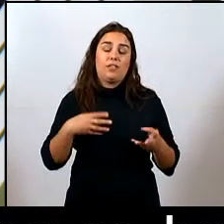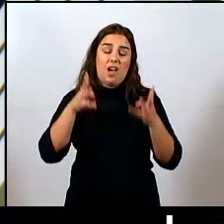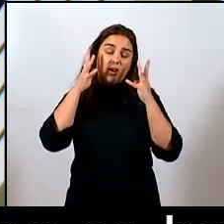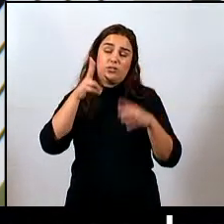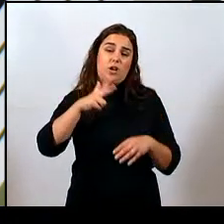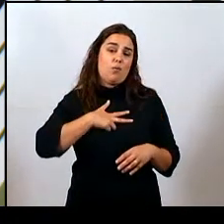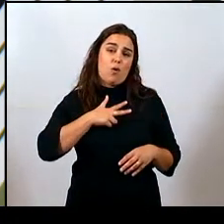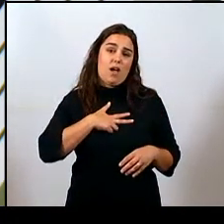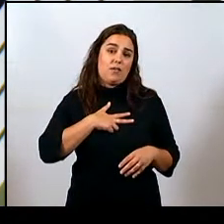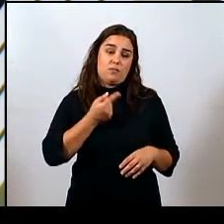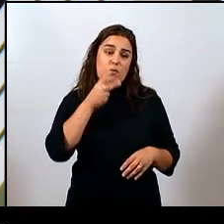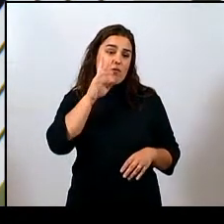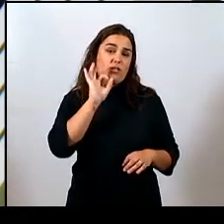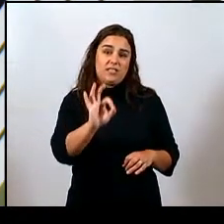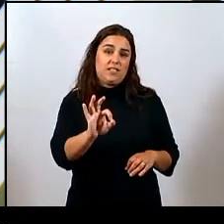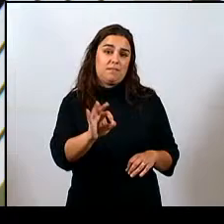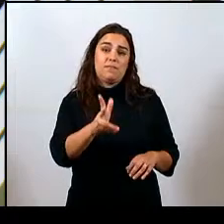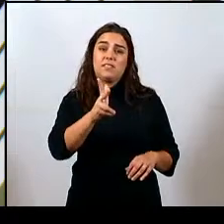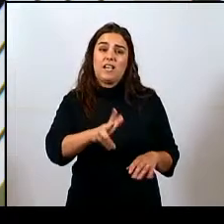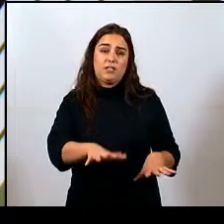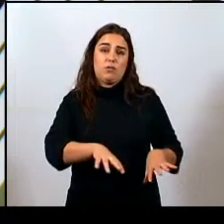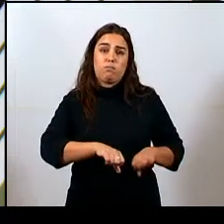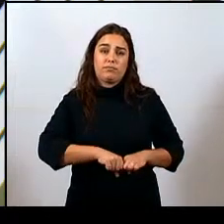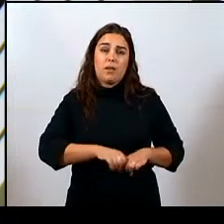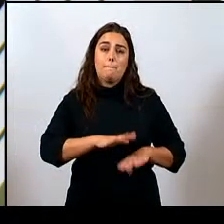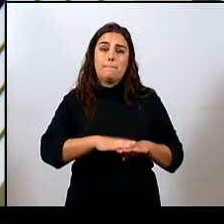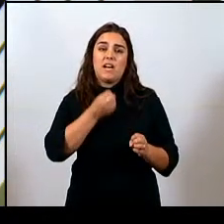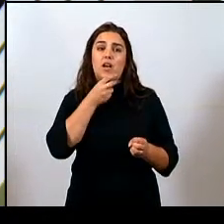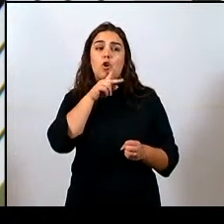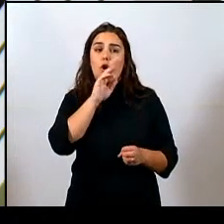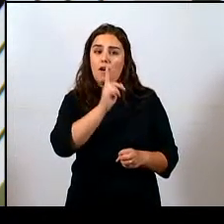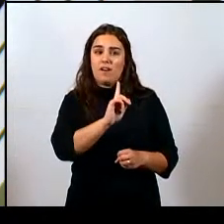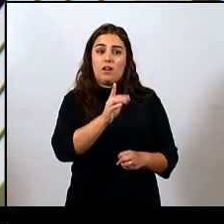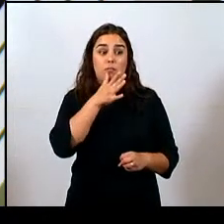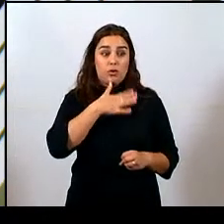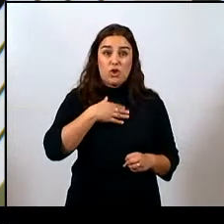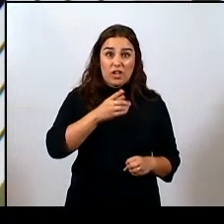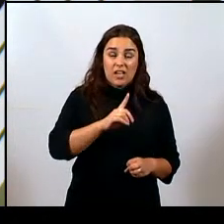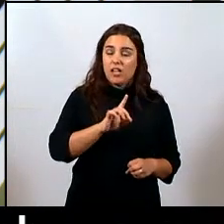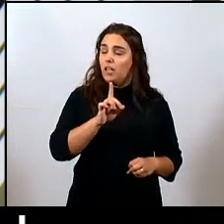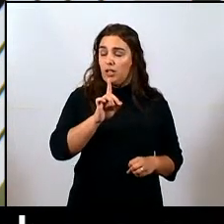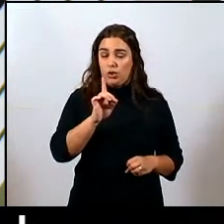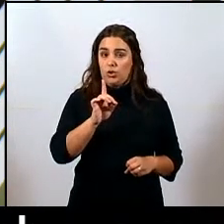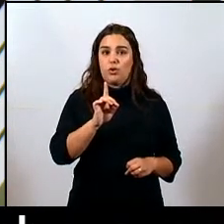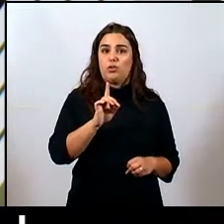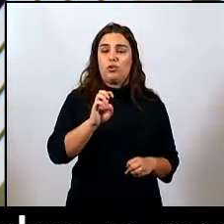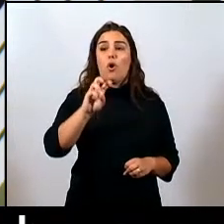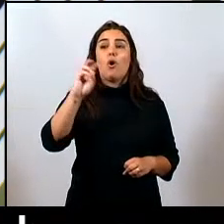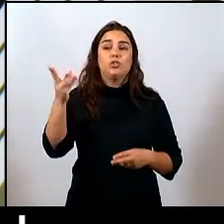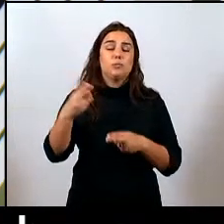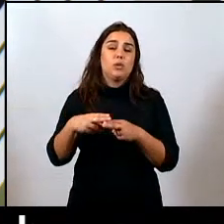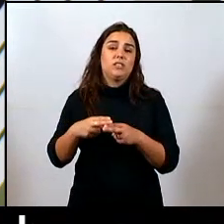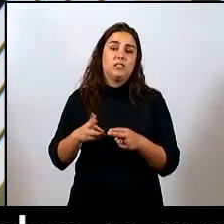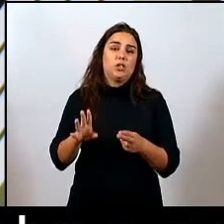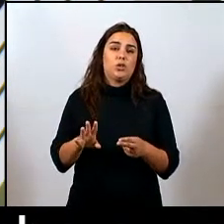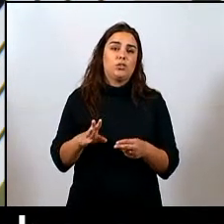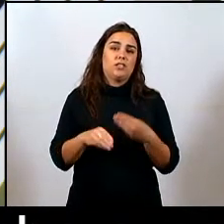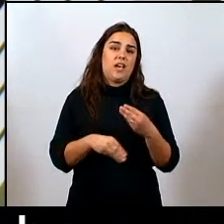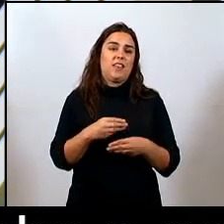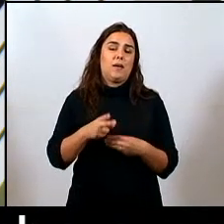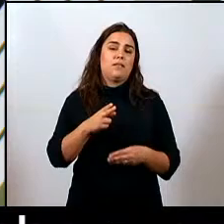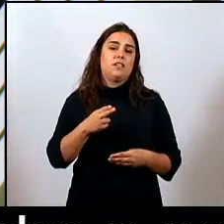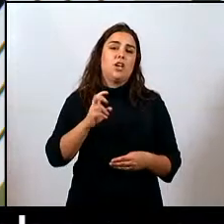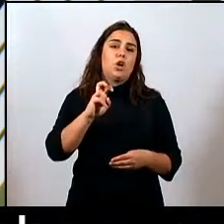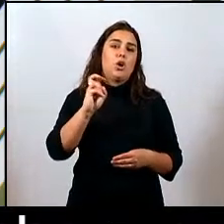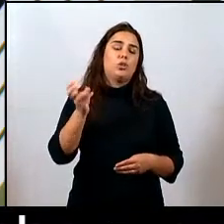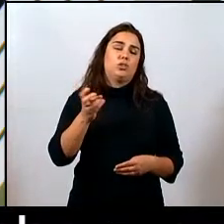abogados, lo que hemos visto es que se ha acogido a un derecho a no hablar, no porque no quiera, no como otros políticos, o sea, como lo hacen políticos.